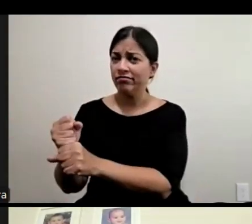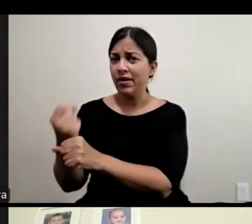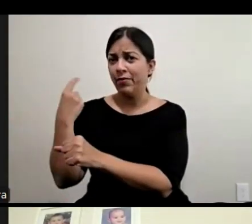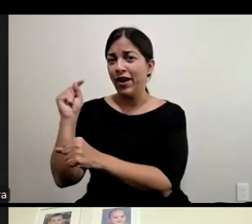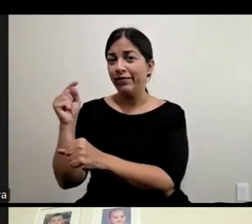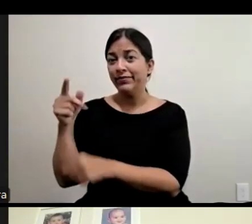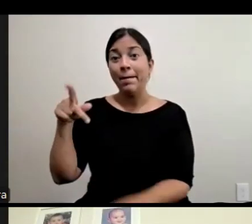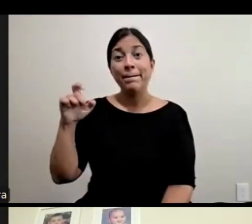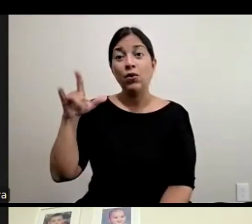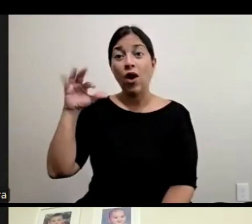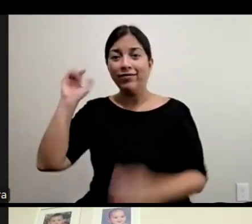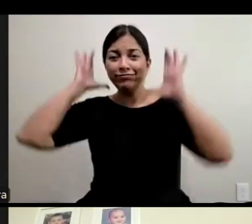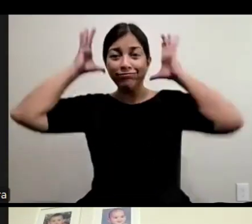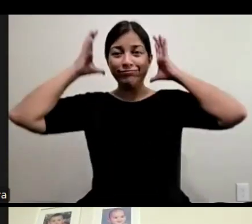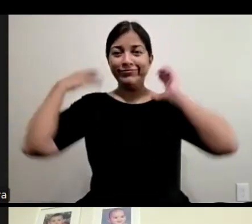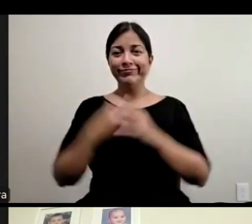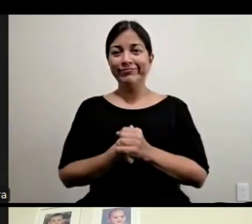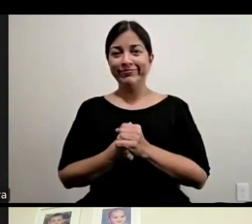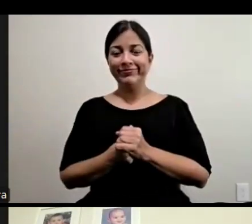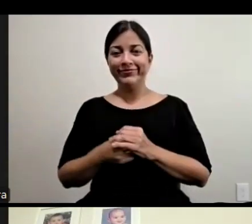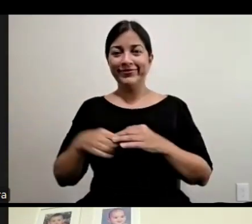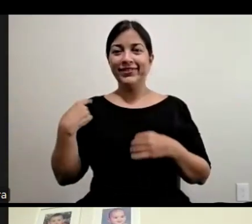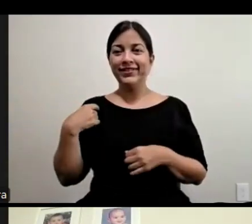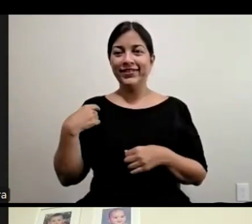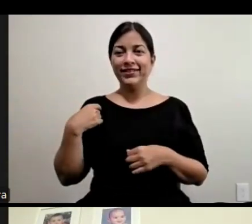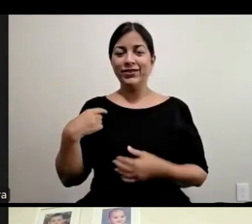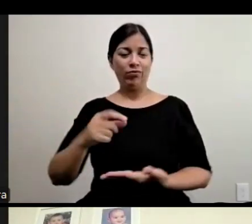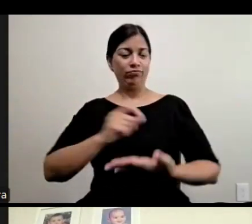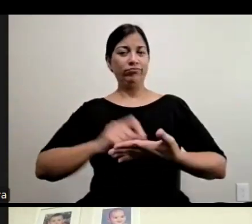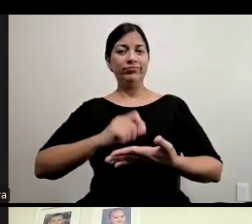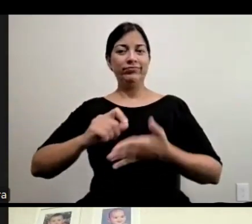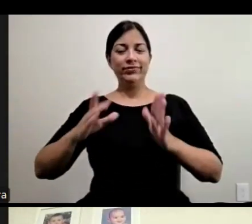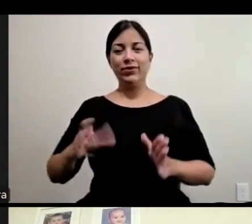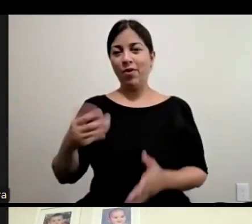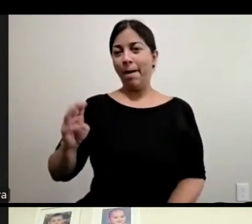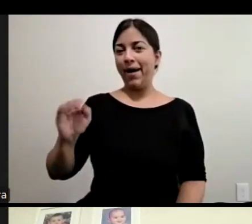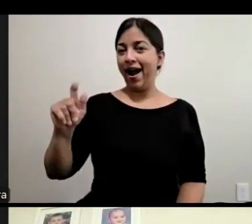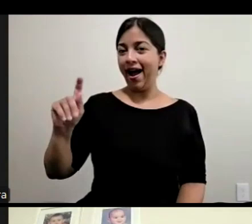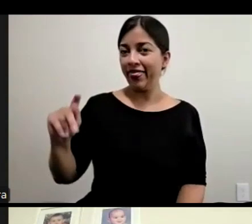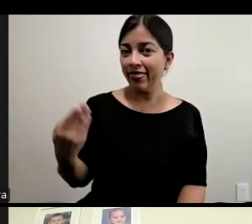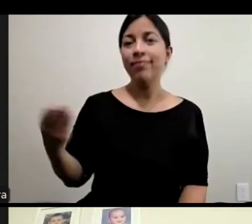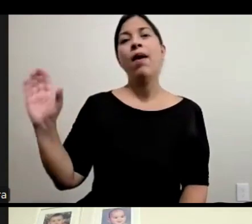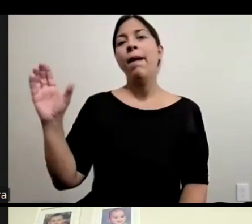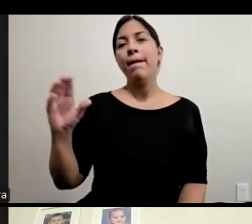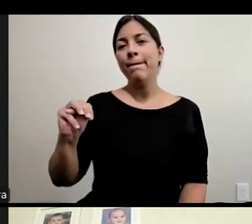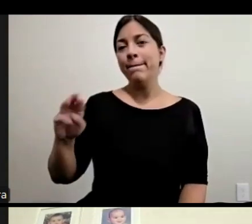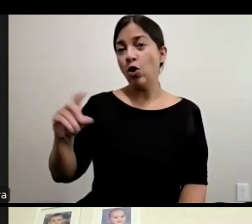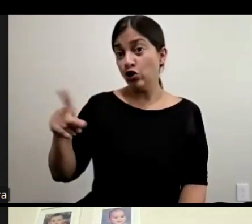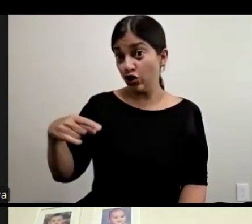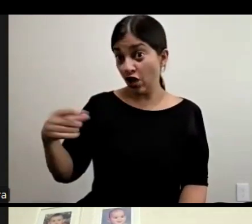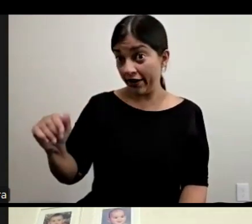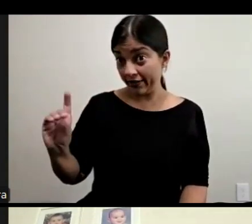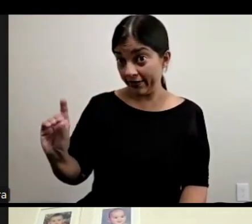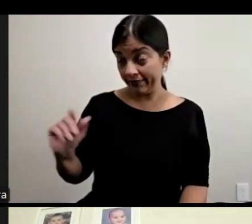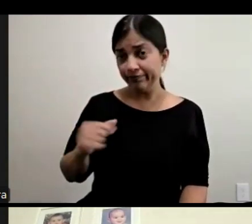digo yo, por los compositores de peluca, ¿no? Bach, Mozart. Entonces empecé a